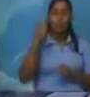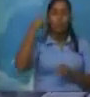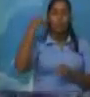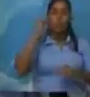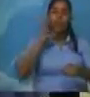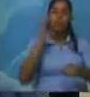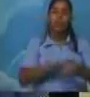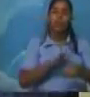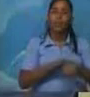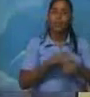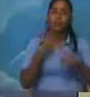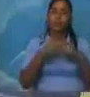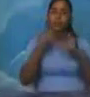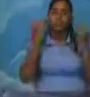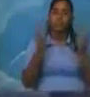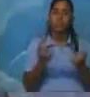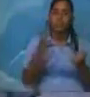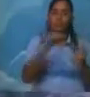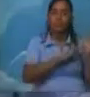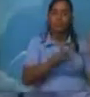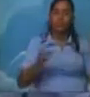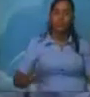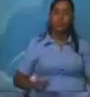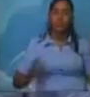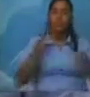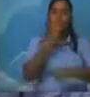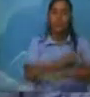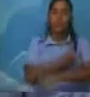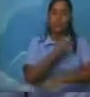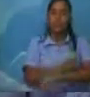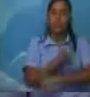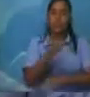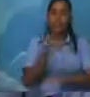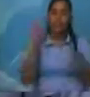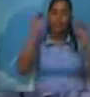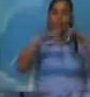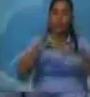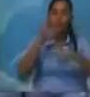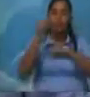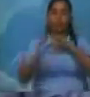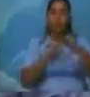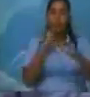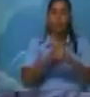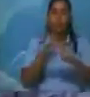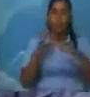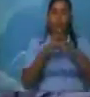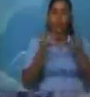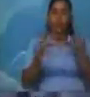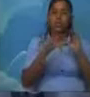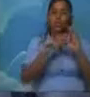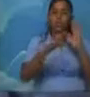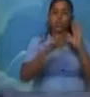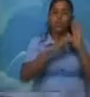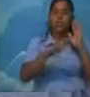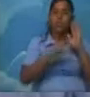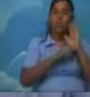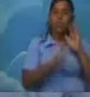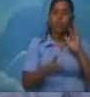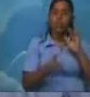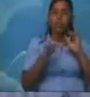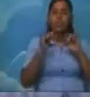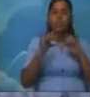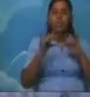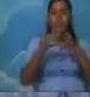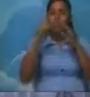morimos pero ahora a través de Cristo obedeciendo y poniendo por obra todos sus mandamientos la